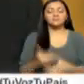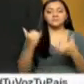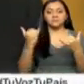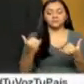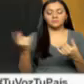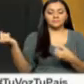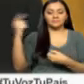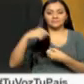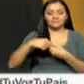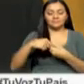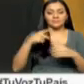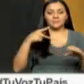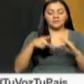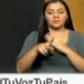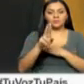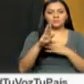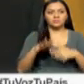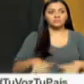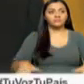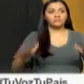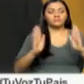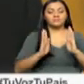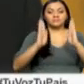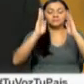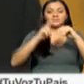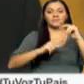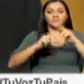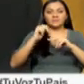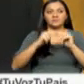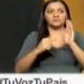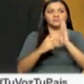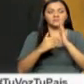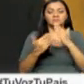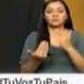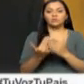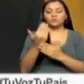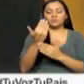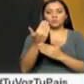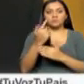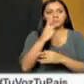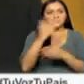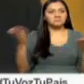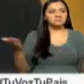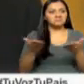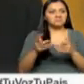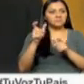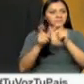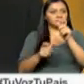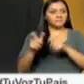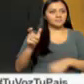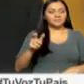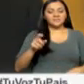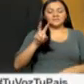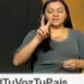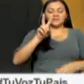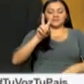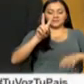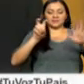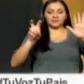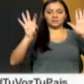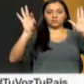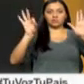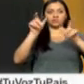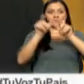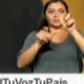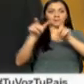inauguración de este gran complejo que no solo constituye un edificio moderno que alberga a 790